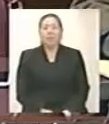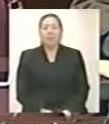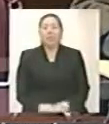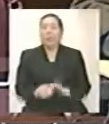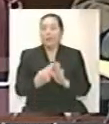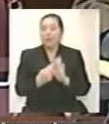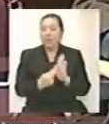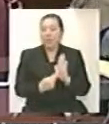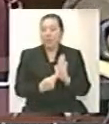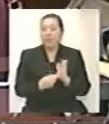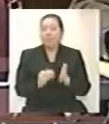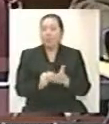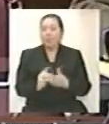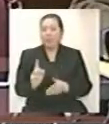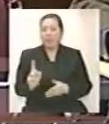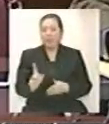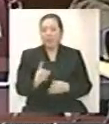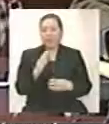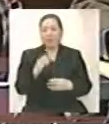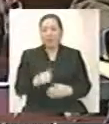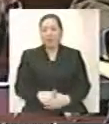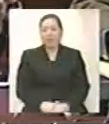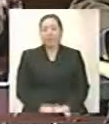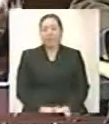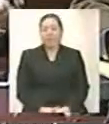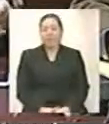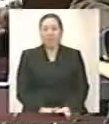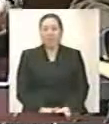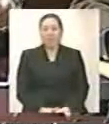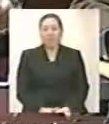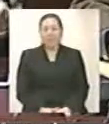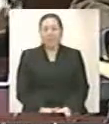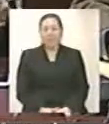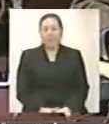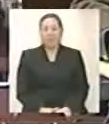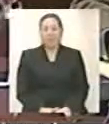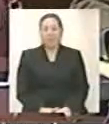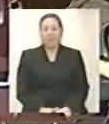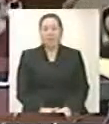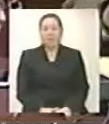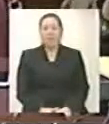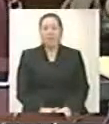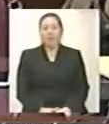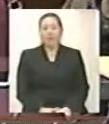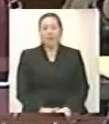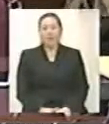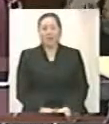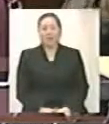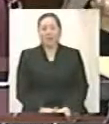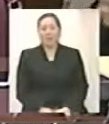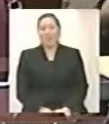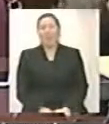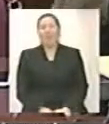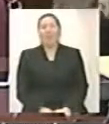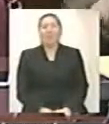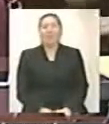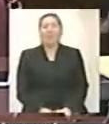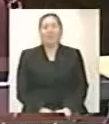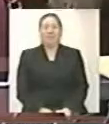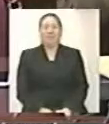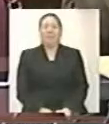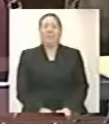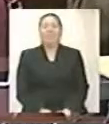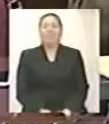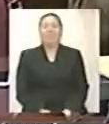regla fundamental de cada militante un voto. En vista de que me están amenazando con el tiempo, voy a tener que dar un salto cualitativo